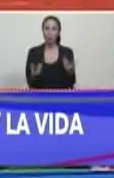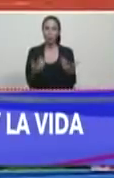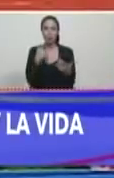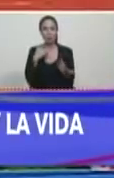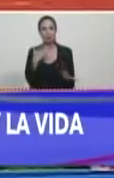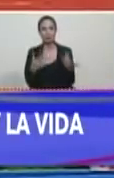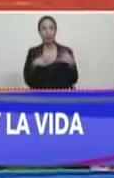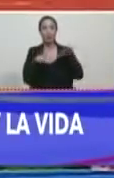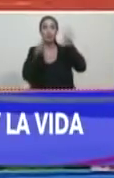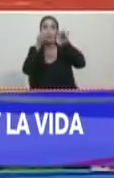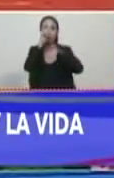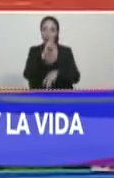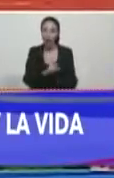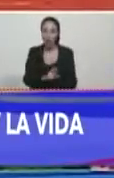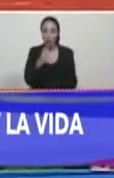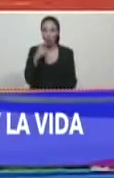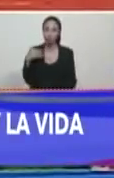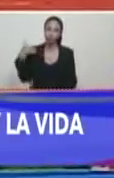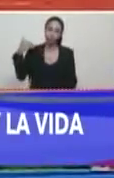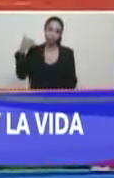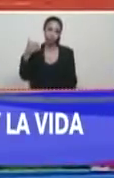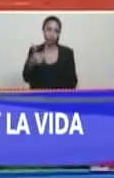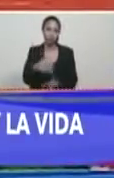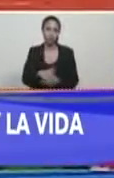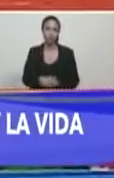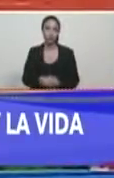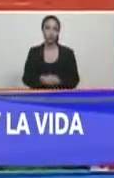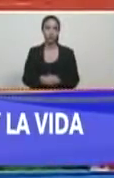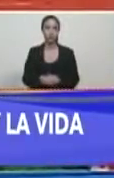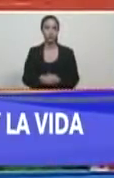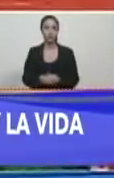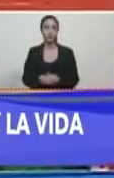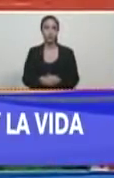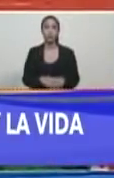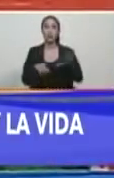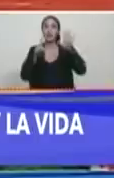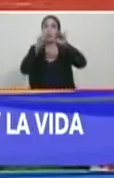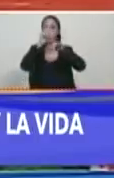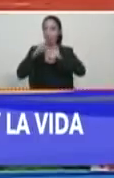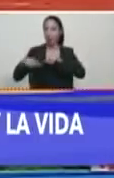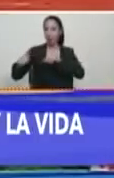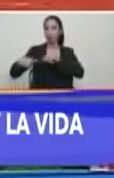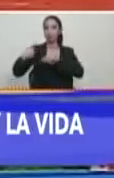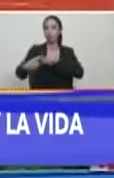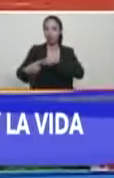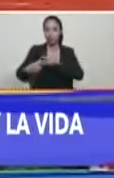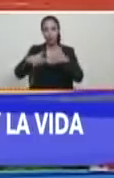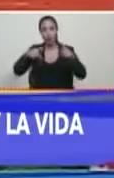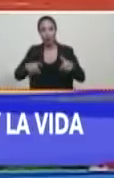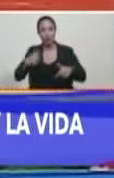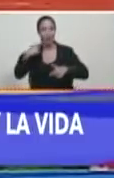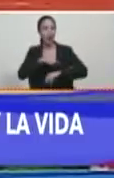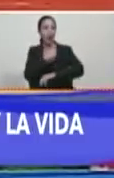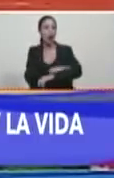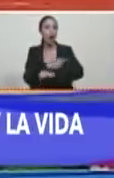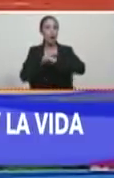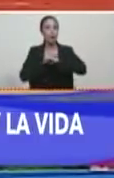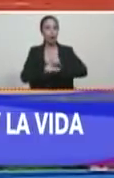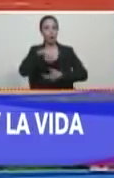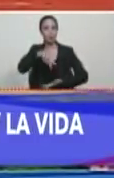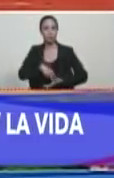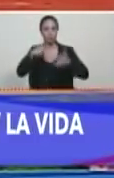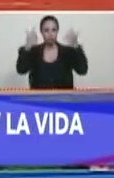en 6 años. Y yo puedo decirlo, 6 años después, estamos más fuertes que